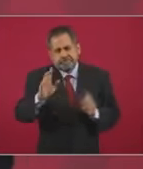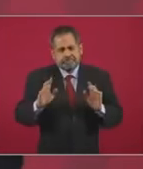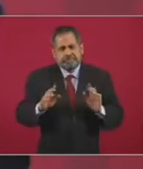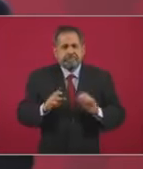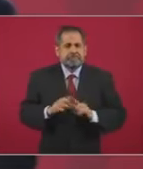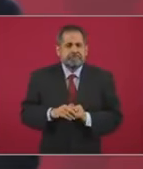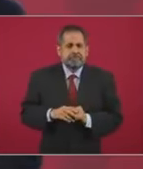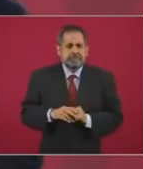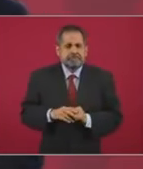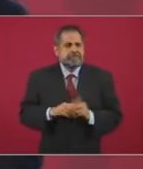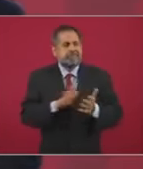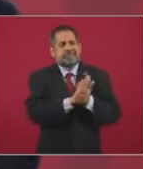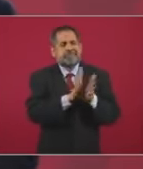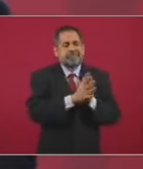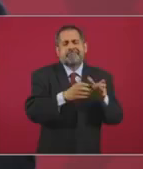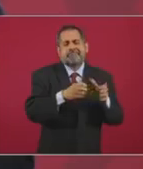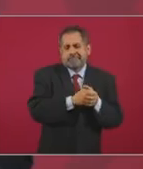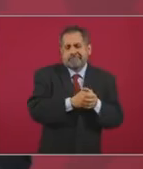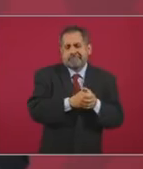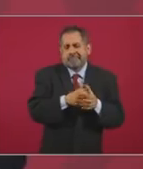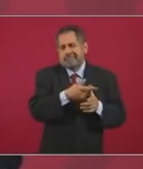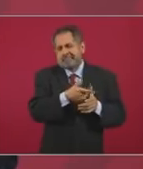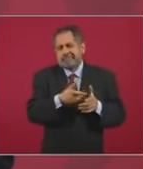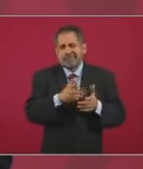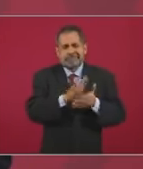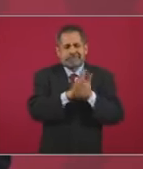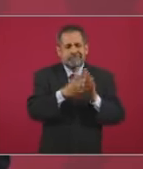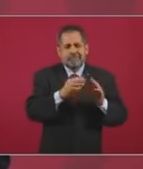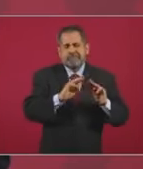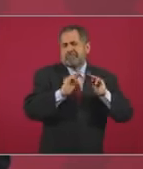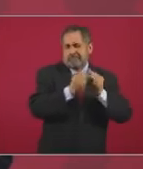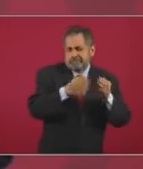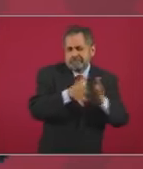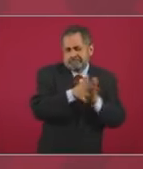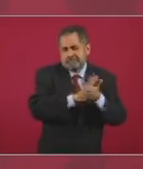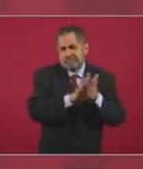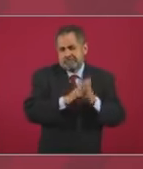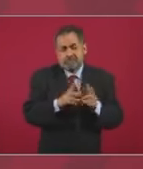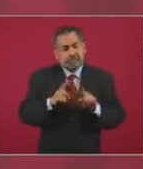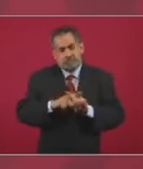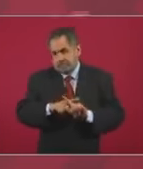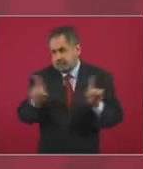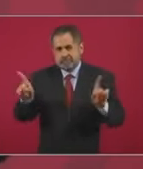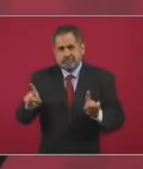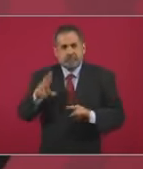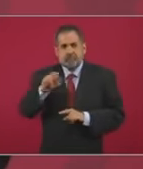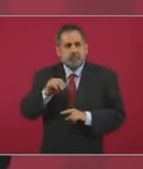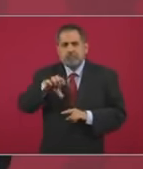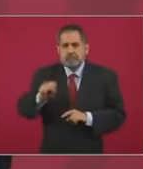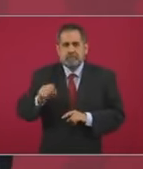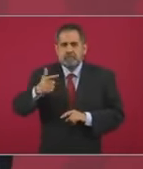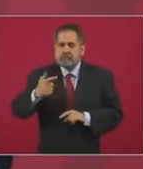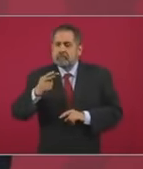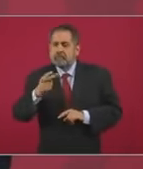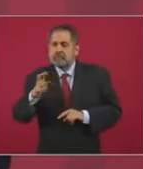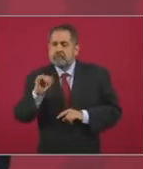las bandas de la delincuencia organizada, pero es otro asunto